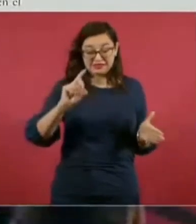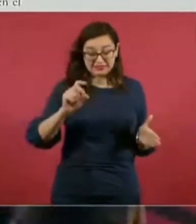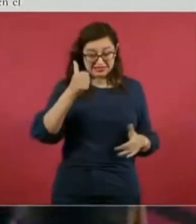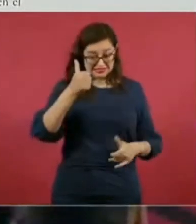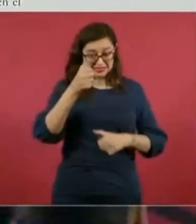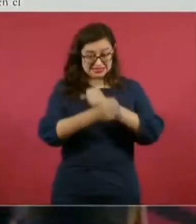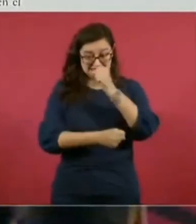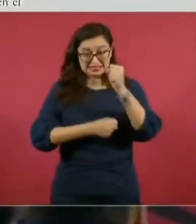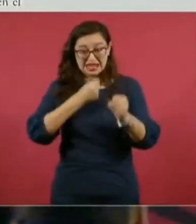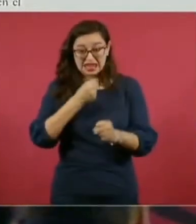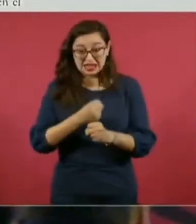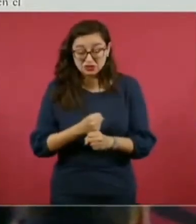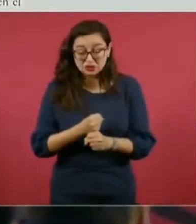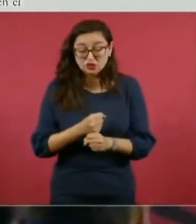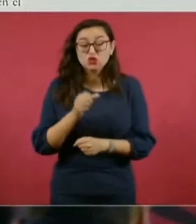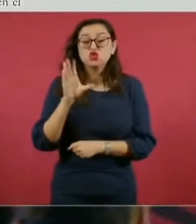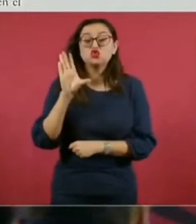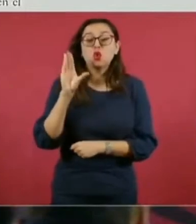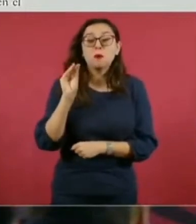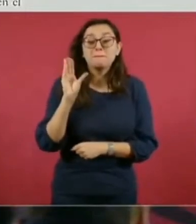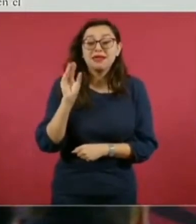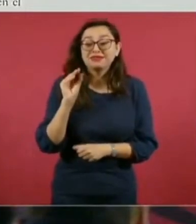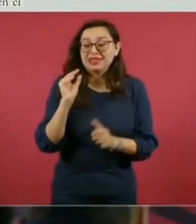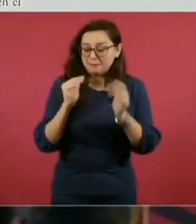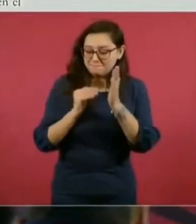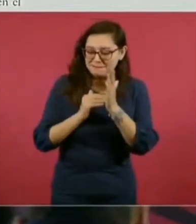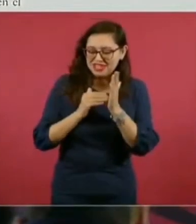90 millones de hectáreas.